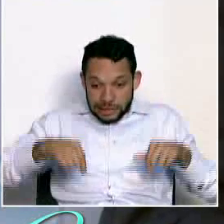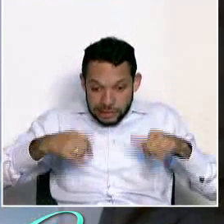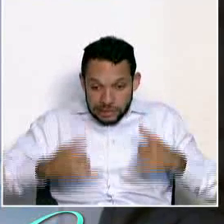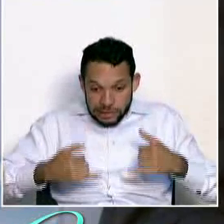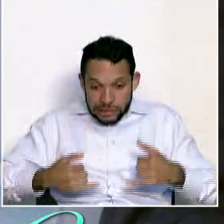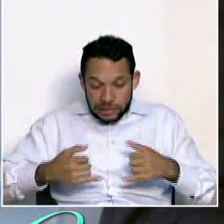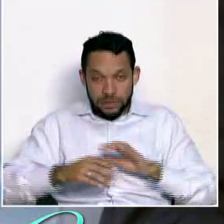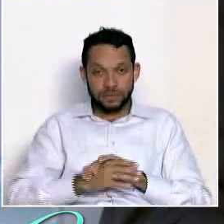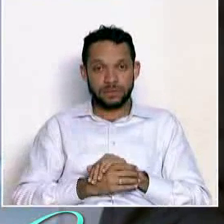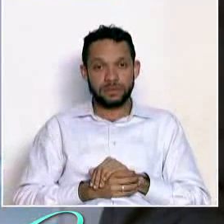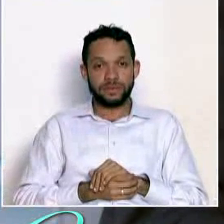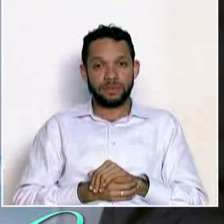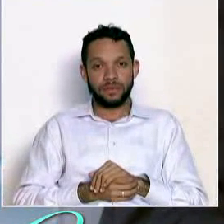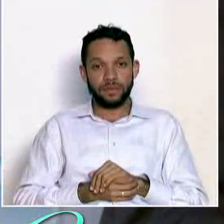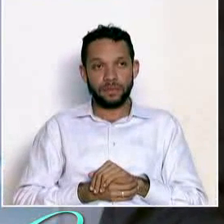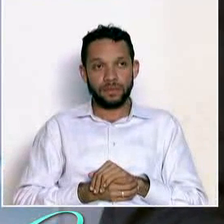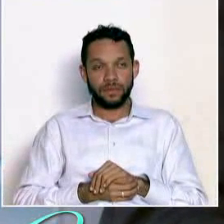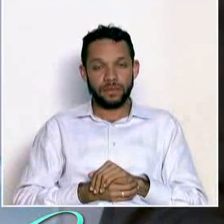el ahora.